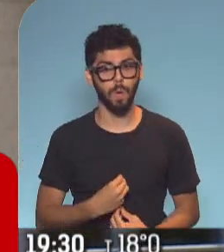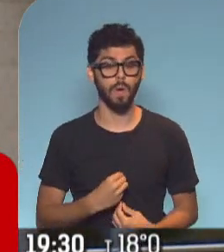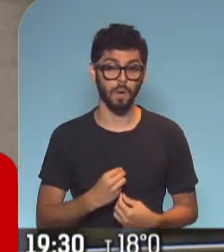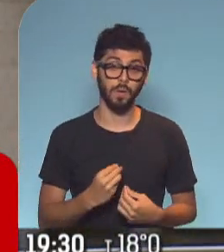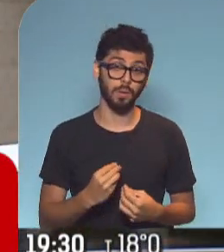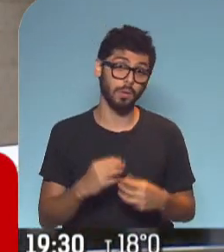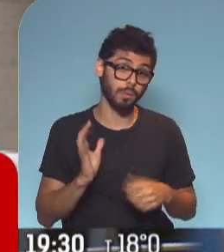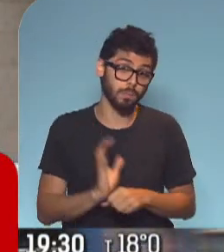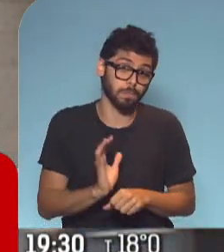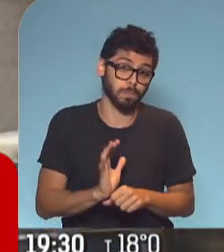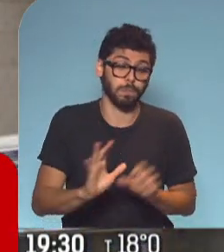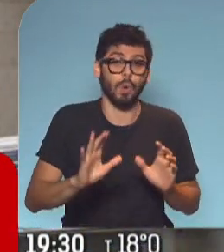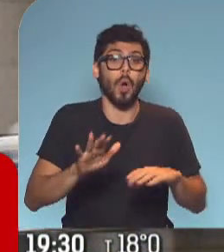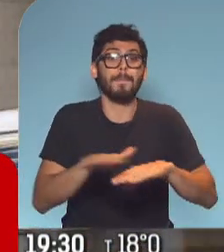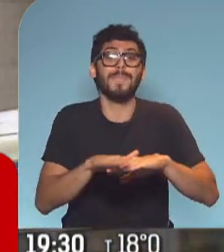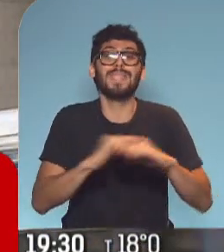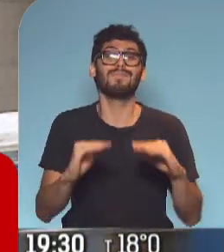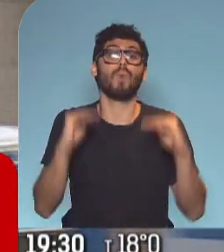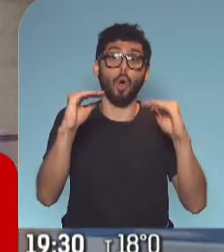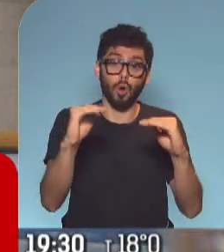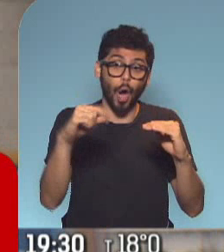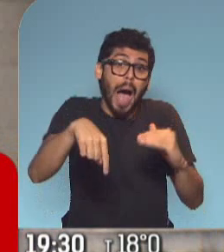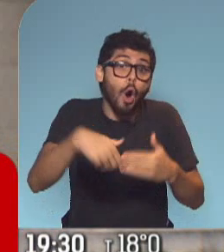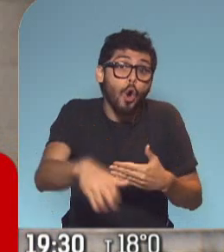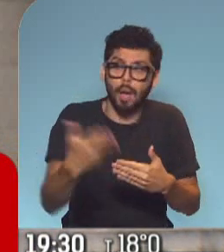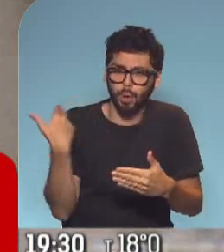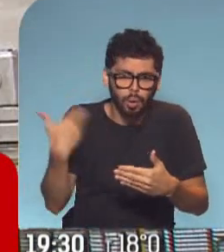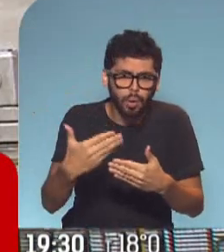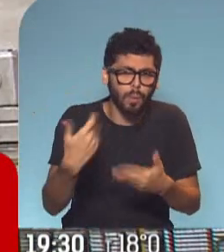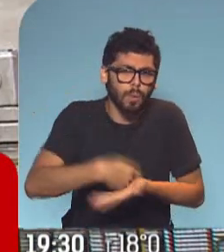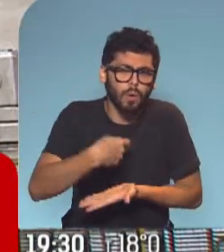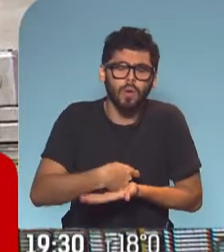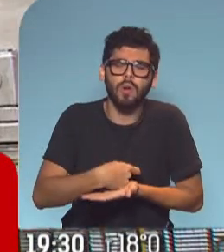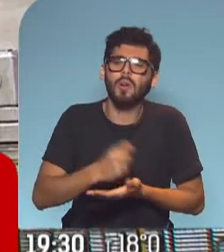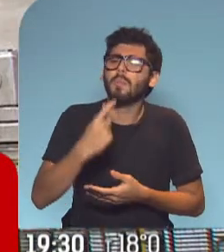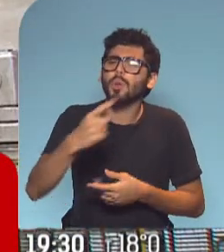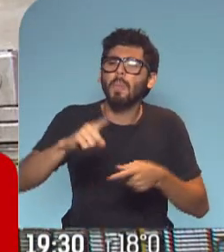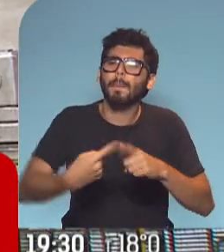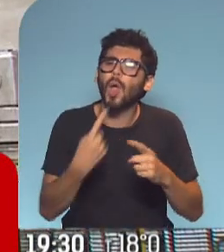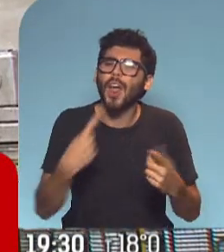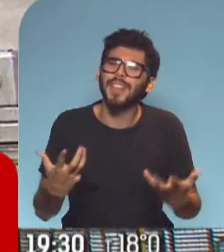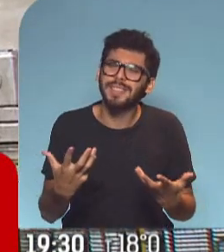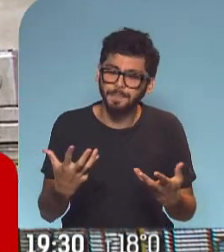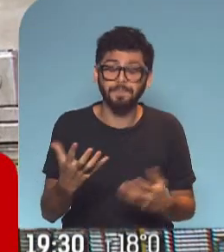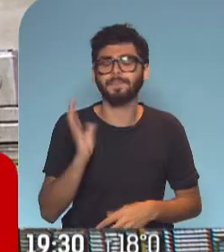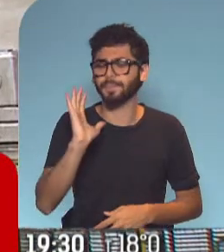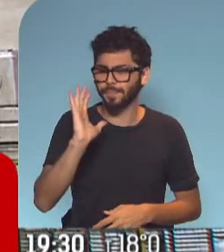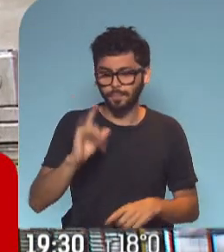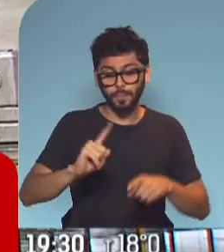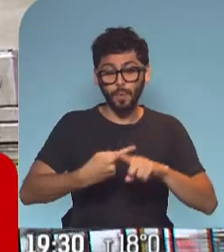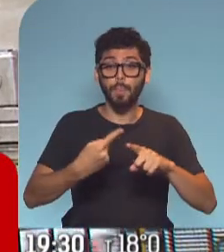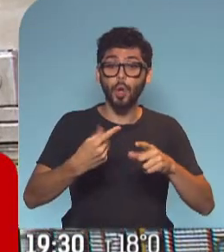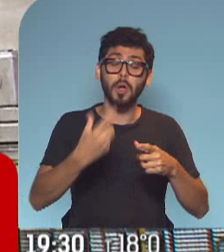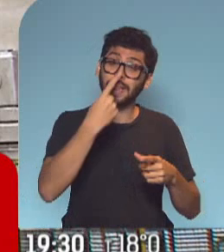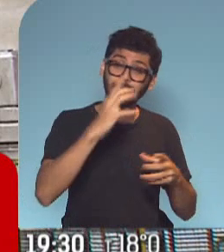con la movida del piso digamos de quienes aportan que dice el arco político bueno el arco político a ver esto también es interesante para la